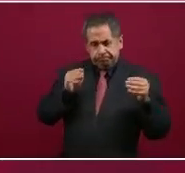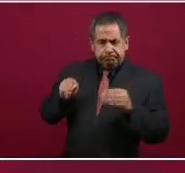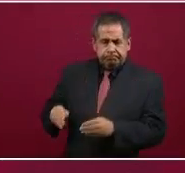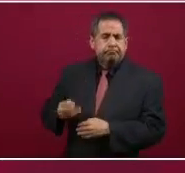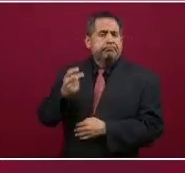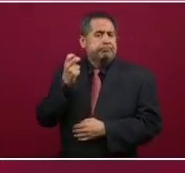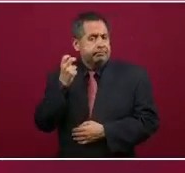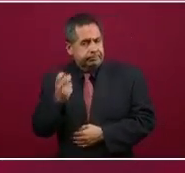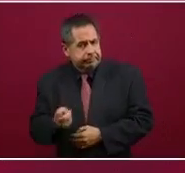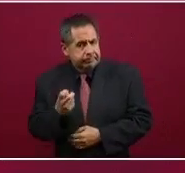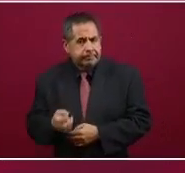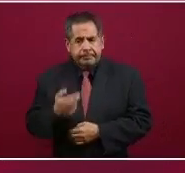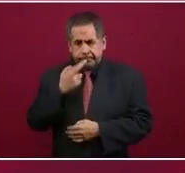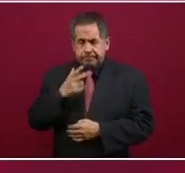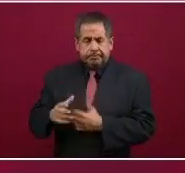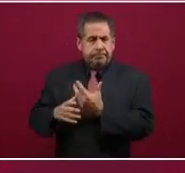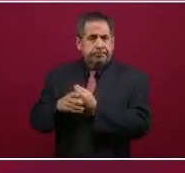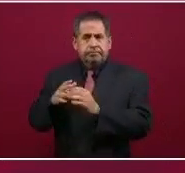vía